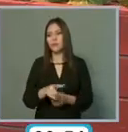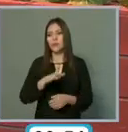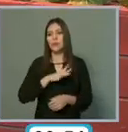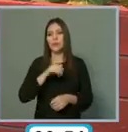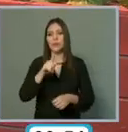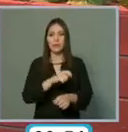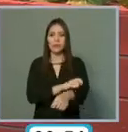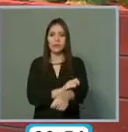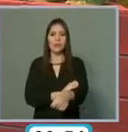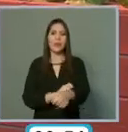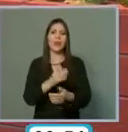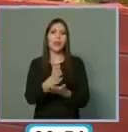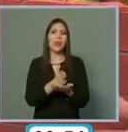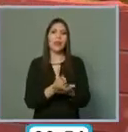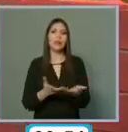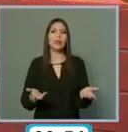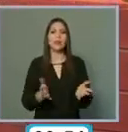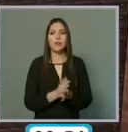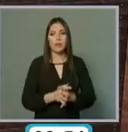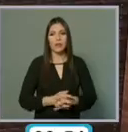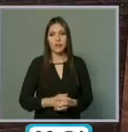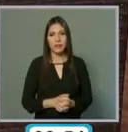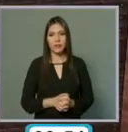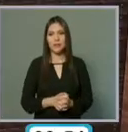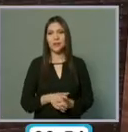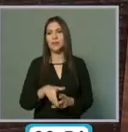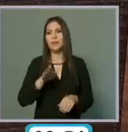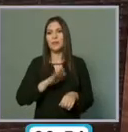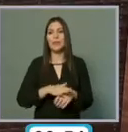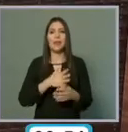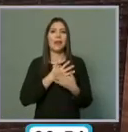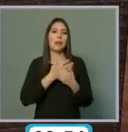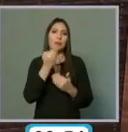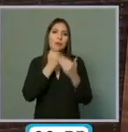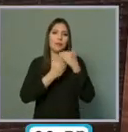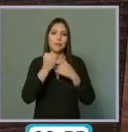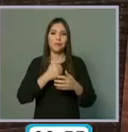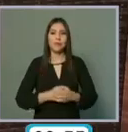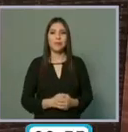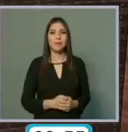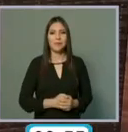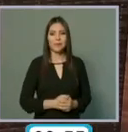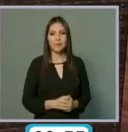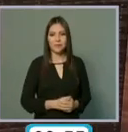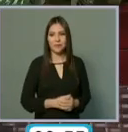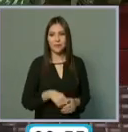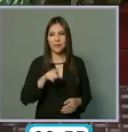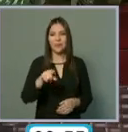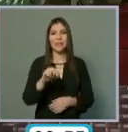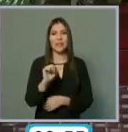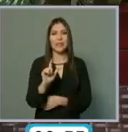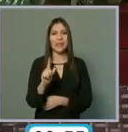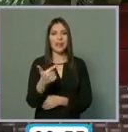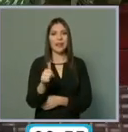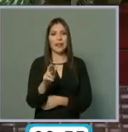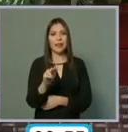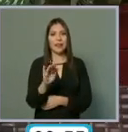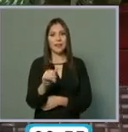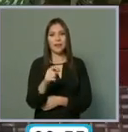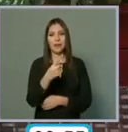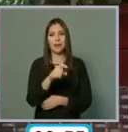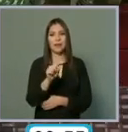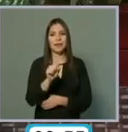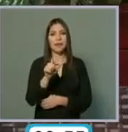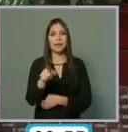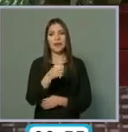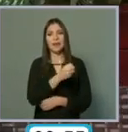taco. Hay los alimentos más consumidos. Oye, fíjate, le pusimos en la Algarabía 167, que es de 100